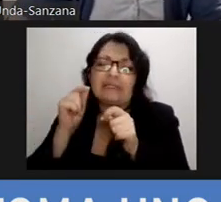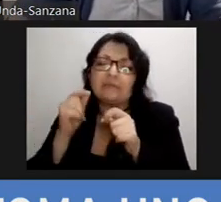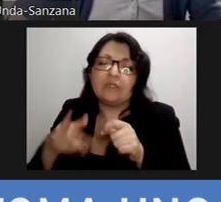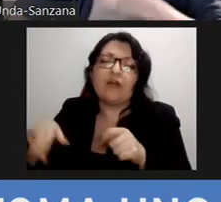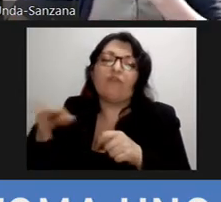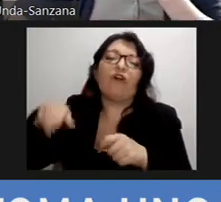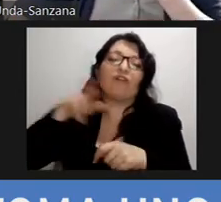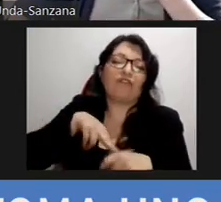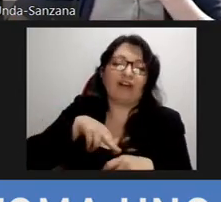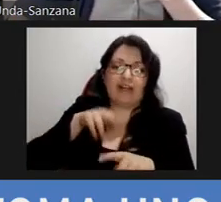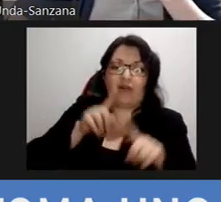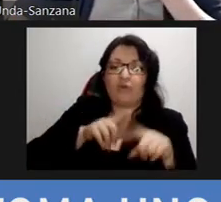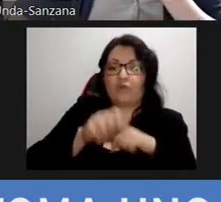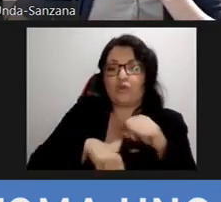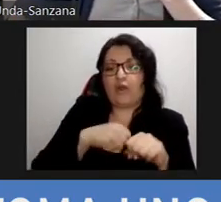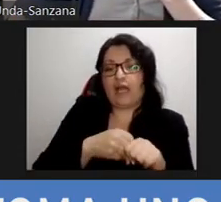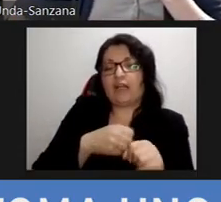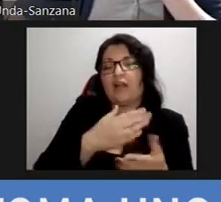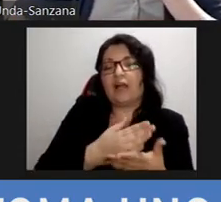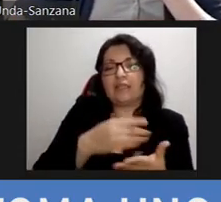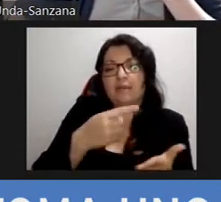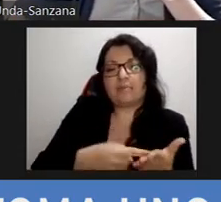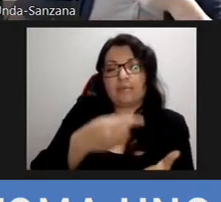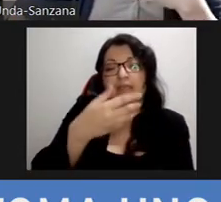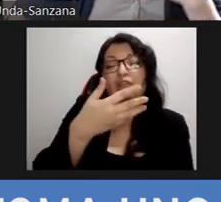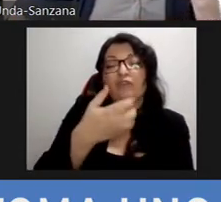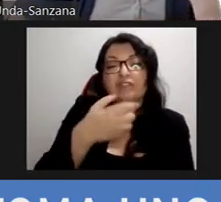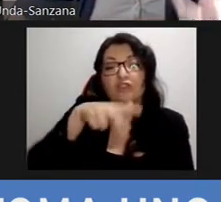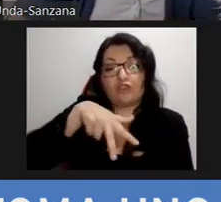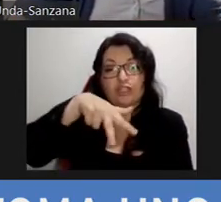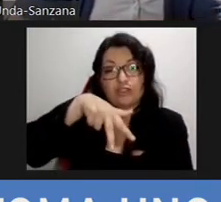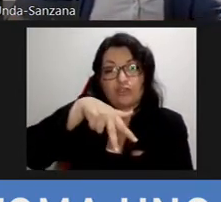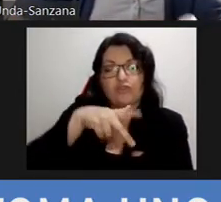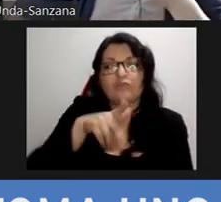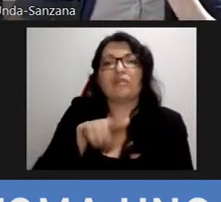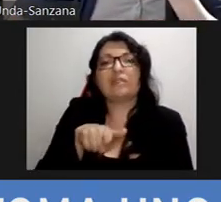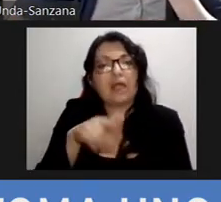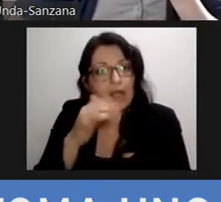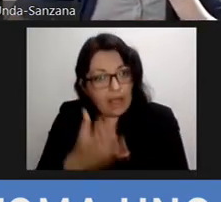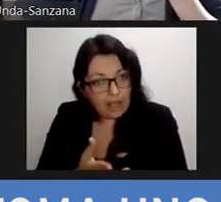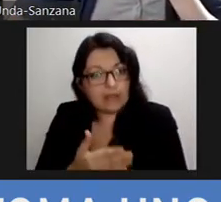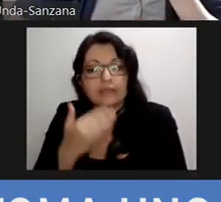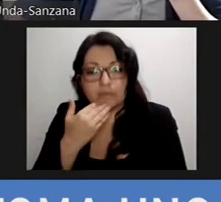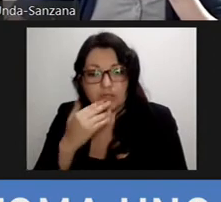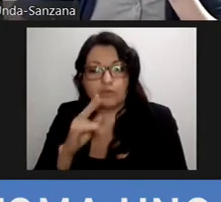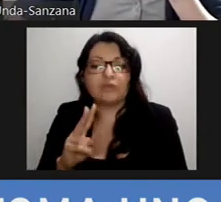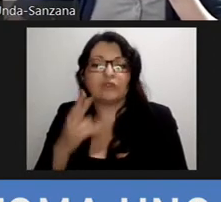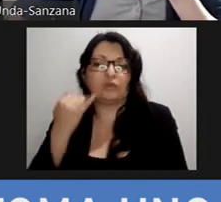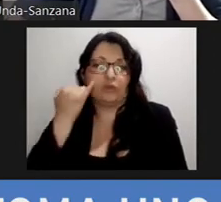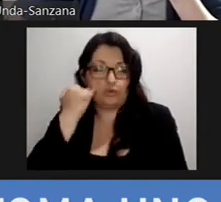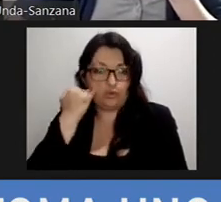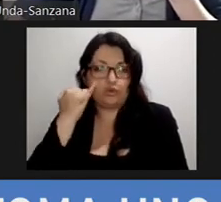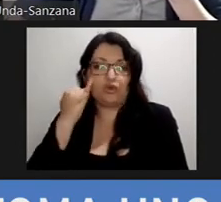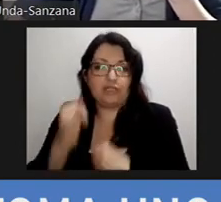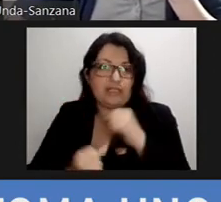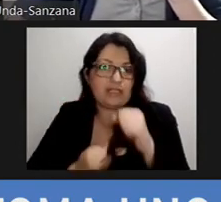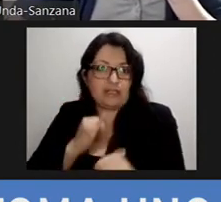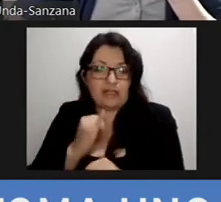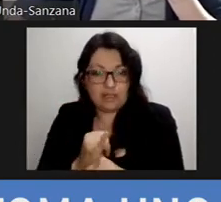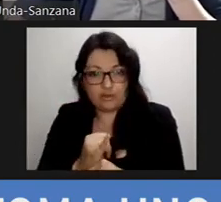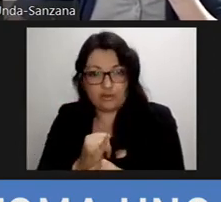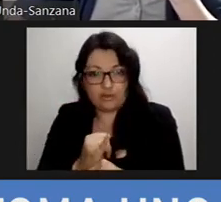un par de años, hasta el año 1918, y nos encontramos con que hay una segunda gran institución internacional